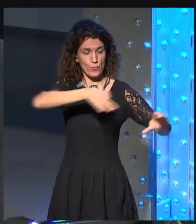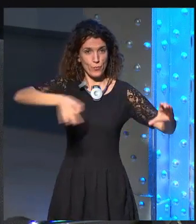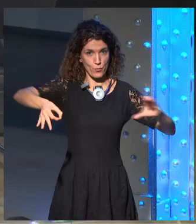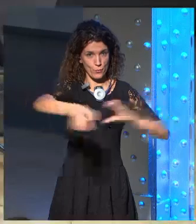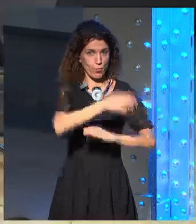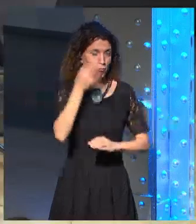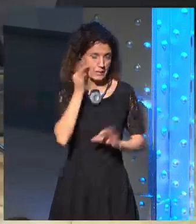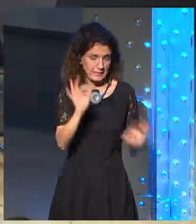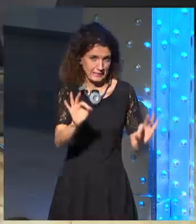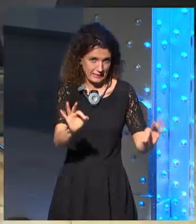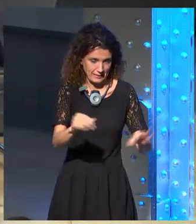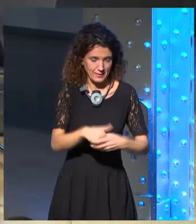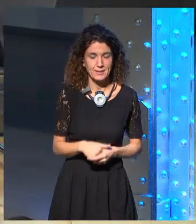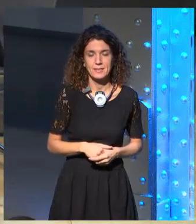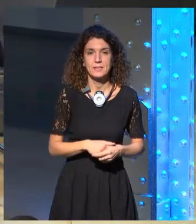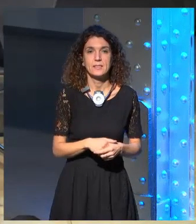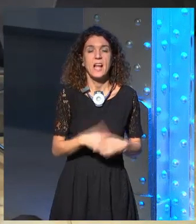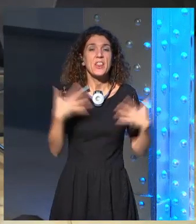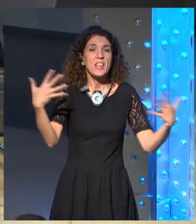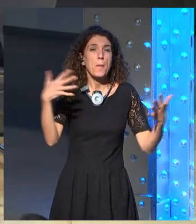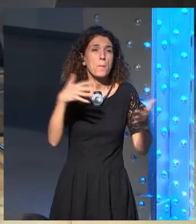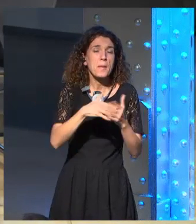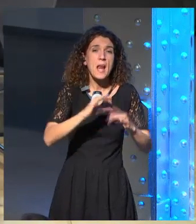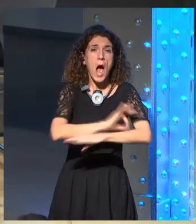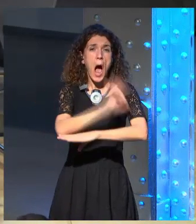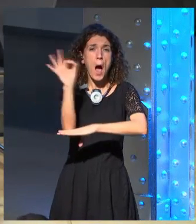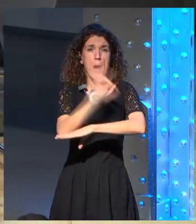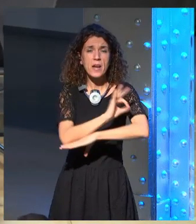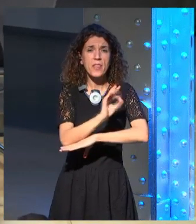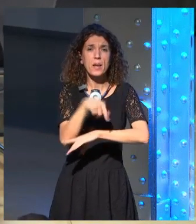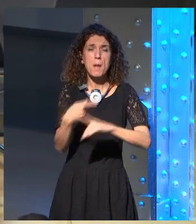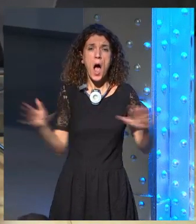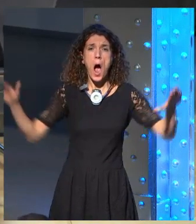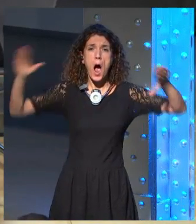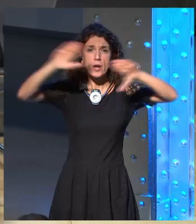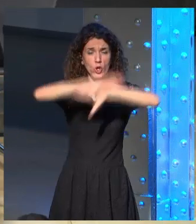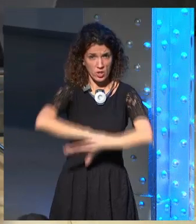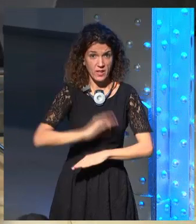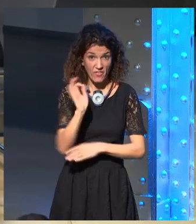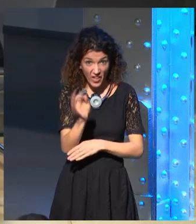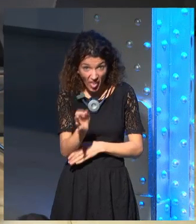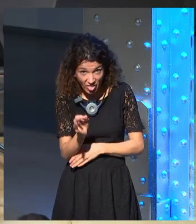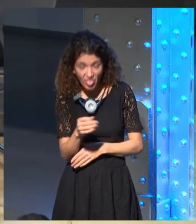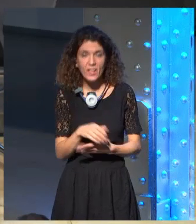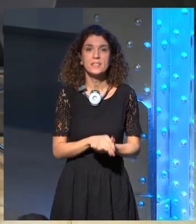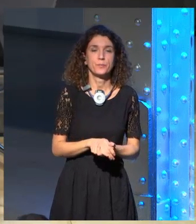un hecho, así fue. 10.000 y pico amaneceres y anocheceres en ese tiempo.